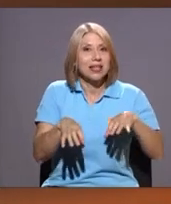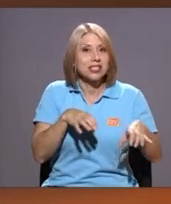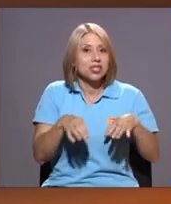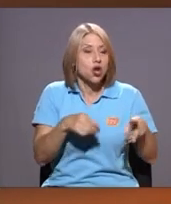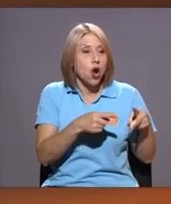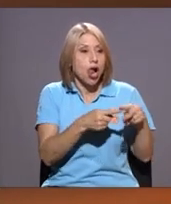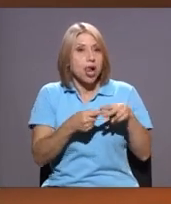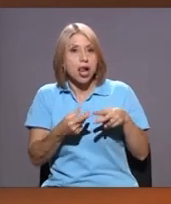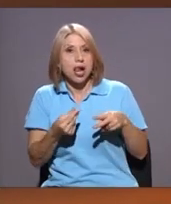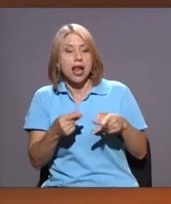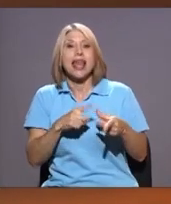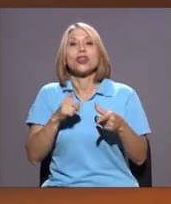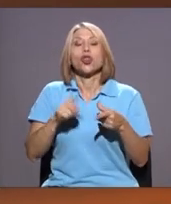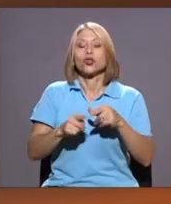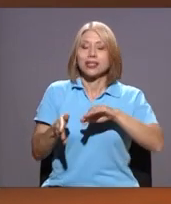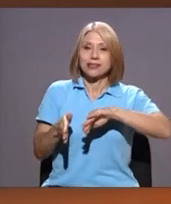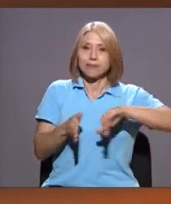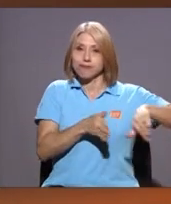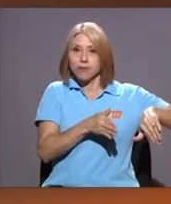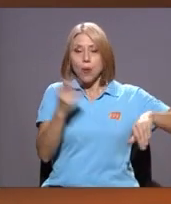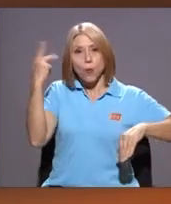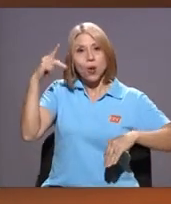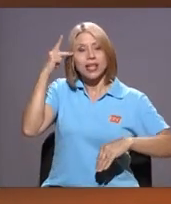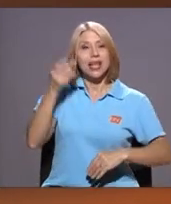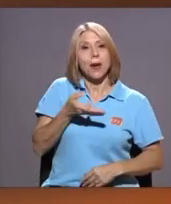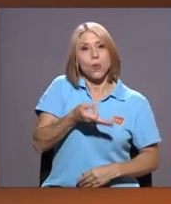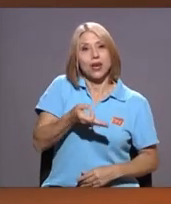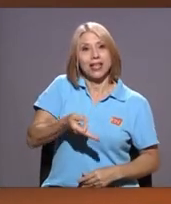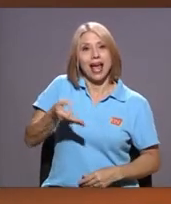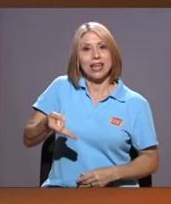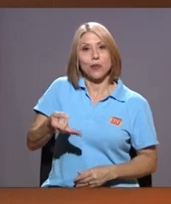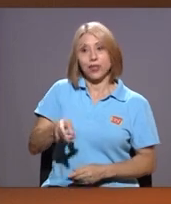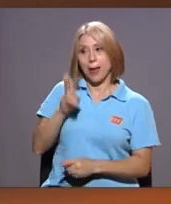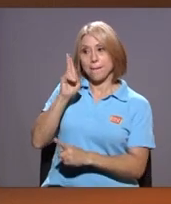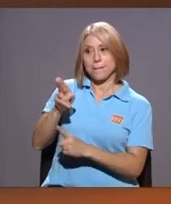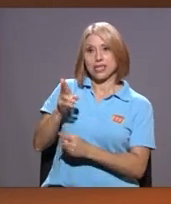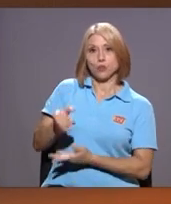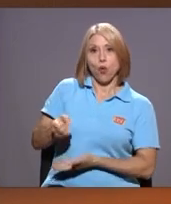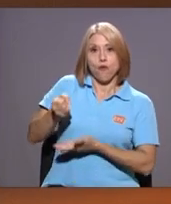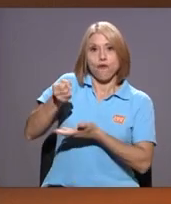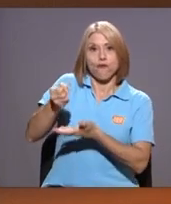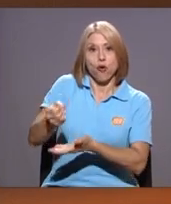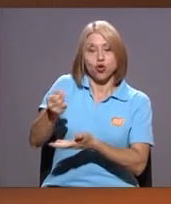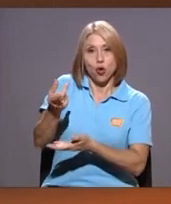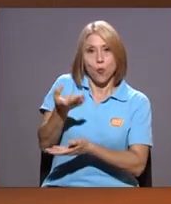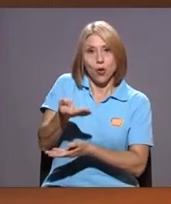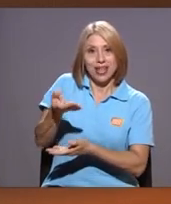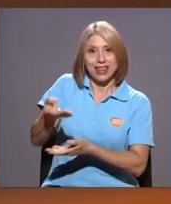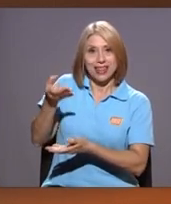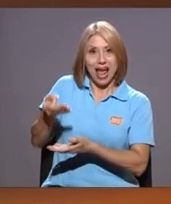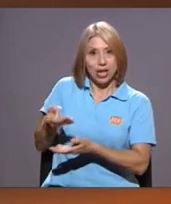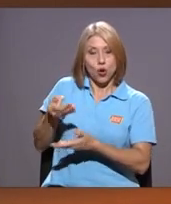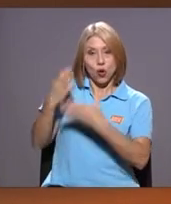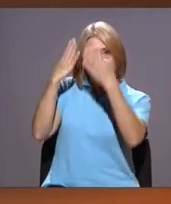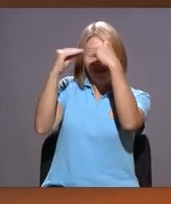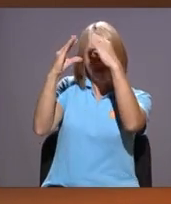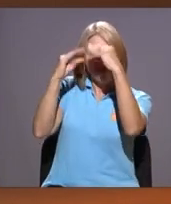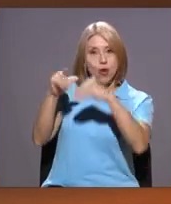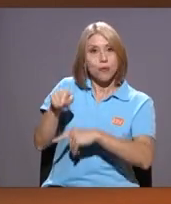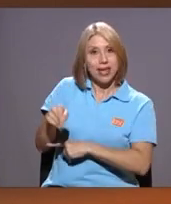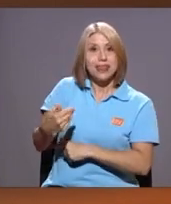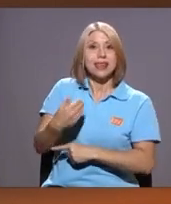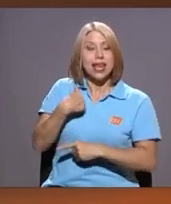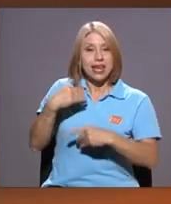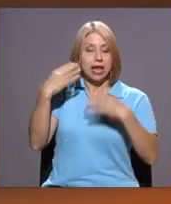de la política monetaria el mismo informe del fondo monetario que se ha cuestionado mucho tiene puntos muy relevantes por